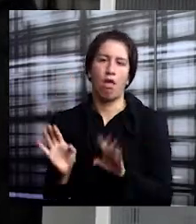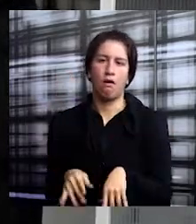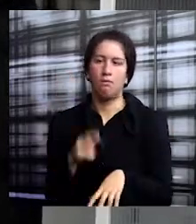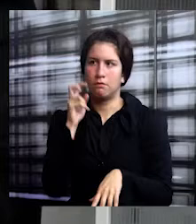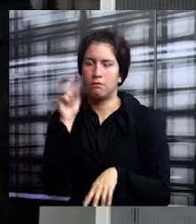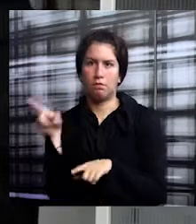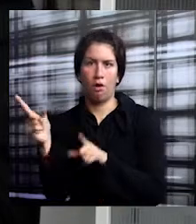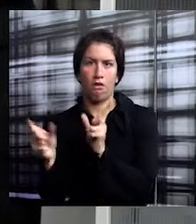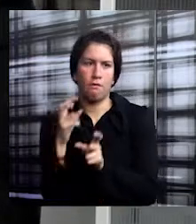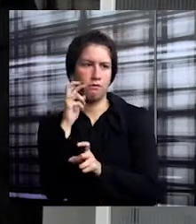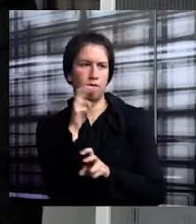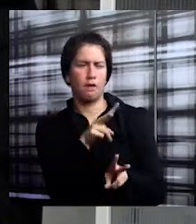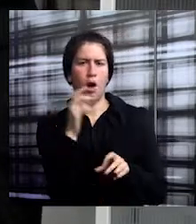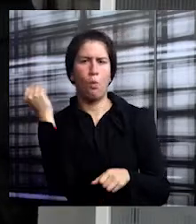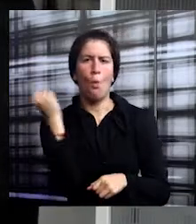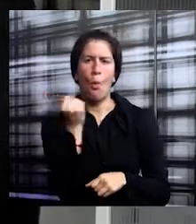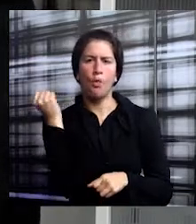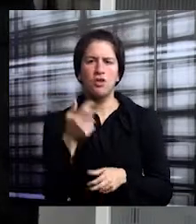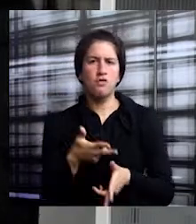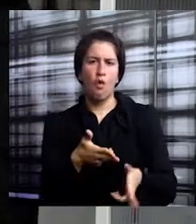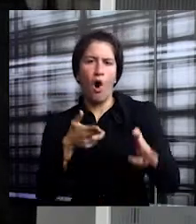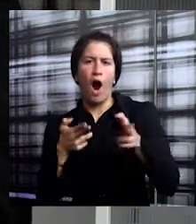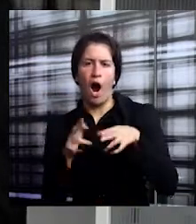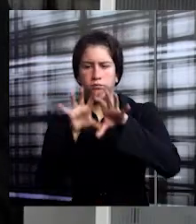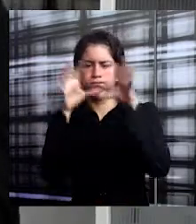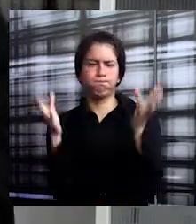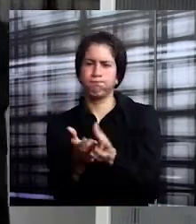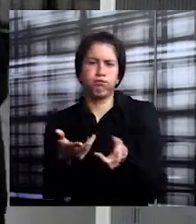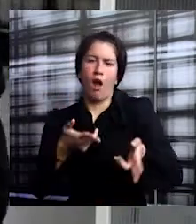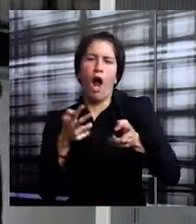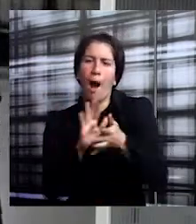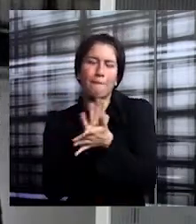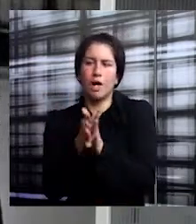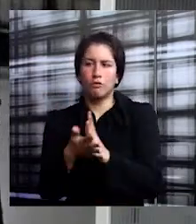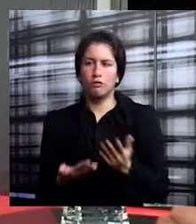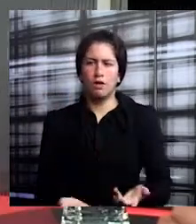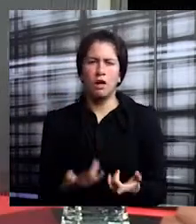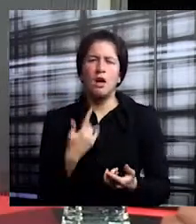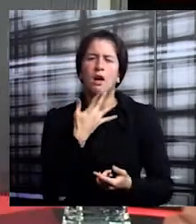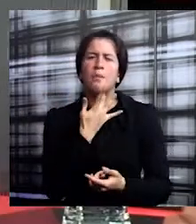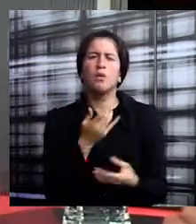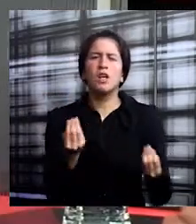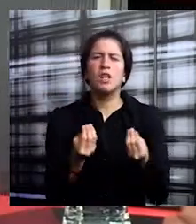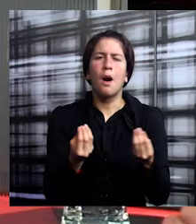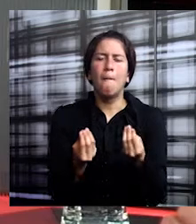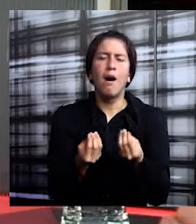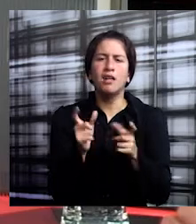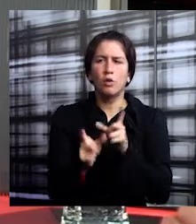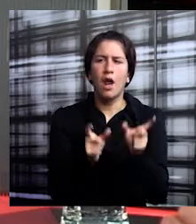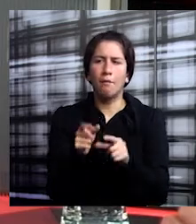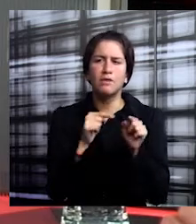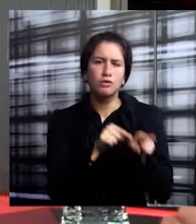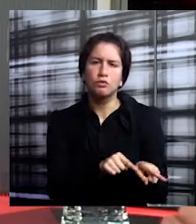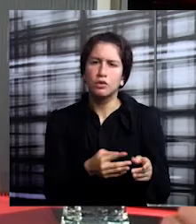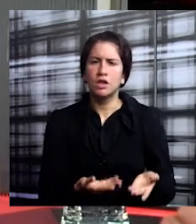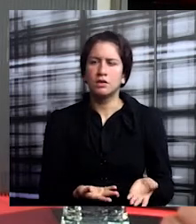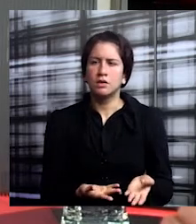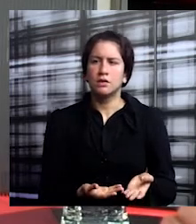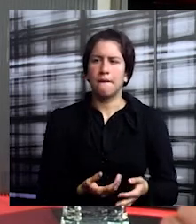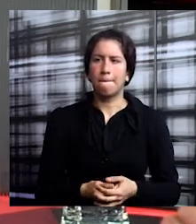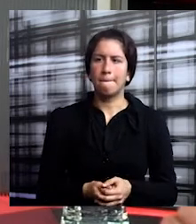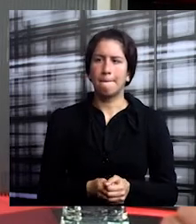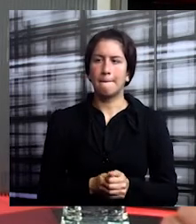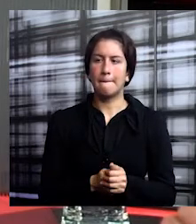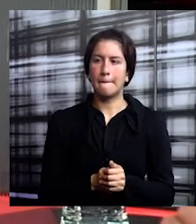sea, no sabían si era de fogueo o no, pero ¿qué pasa con esas personas con respecto a ese dictamen? Bueno, ahí se produce otra gran contradicción, pues, Bernardo, porque resulta que respecto